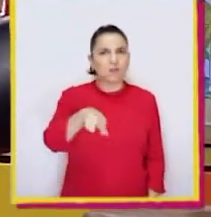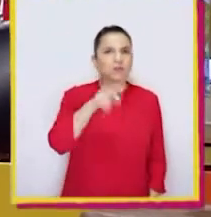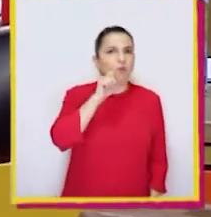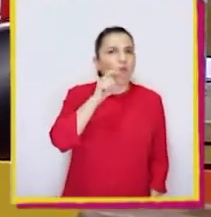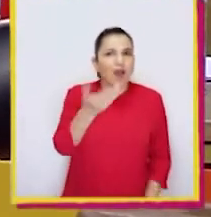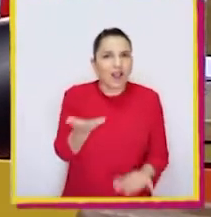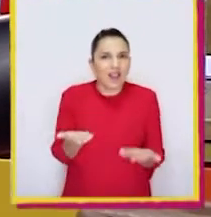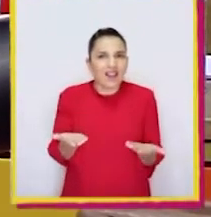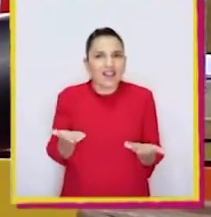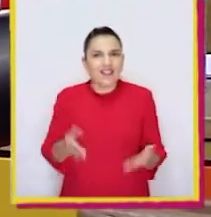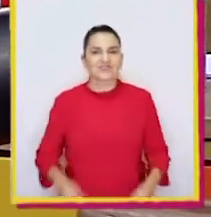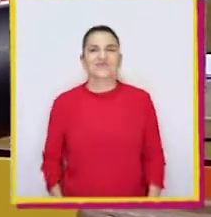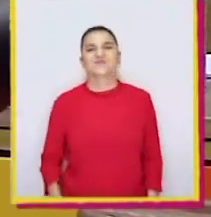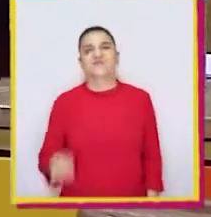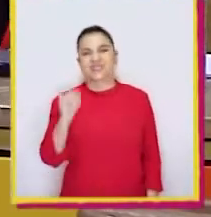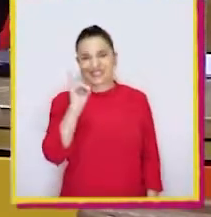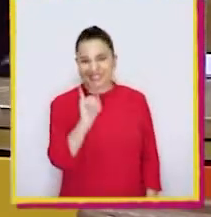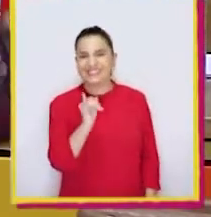se repiten?